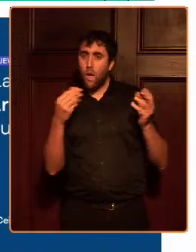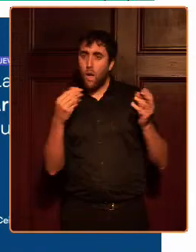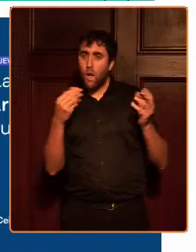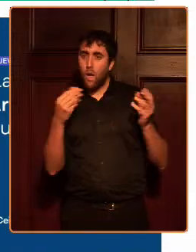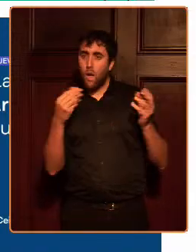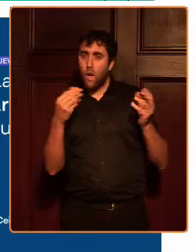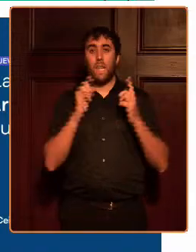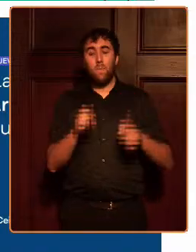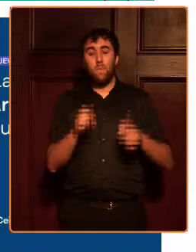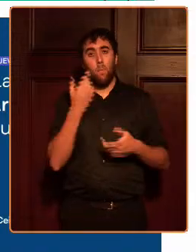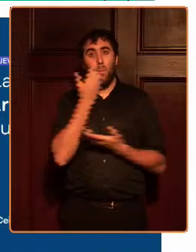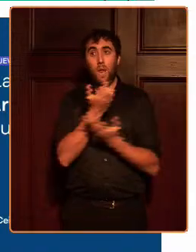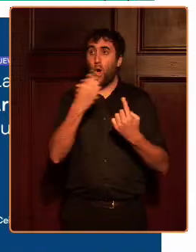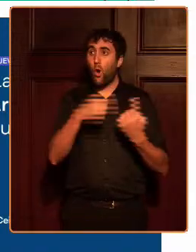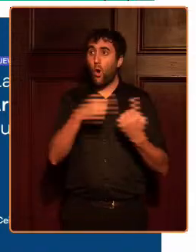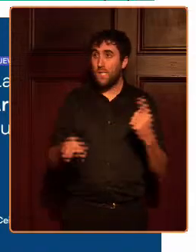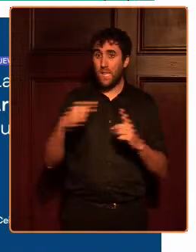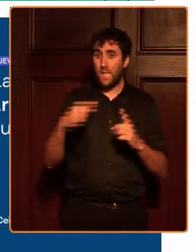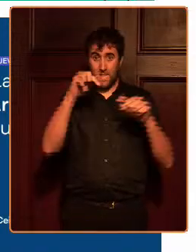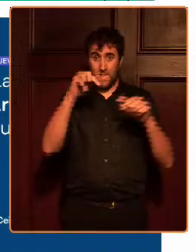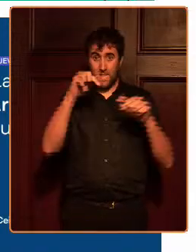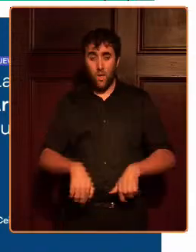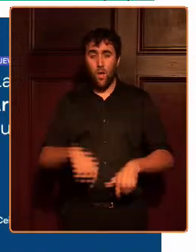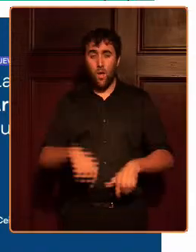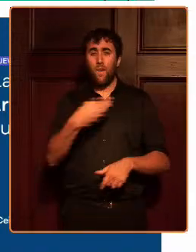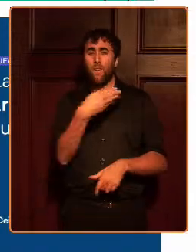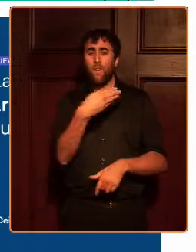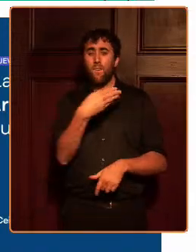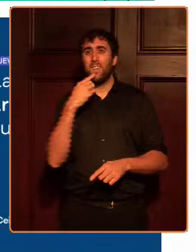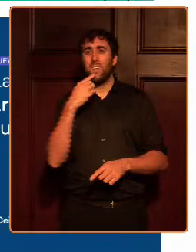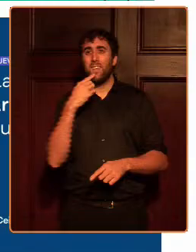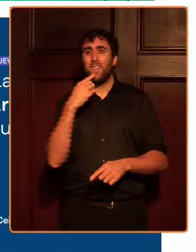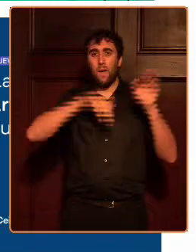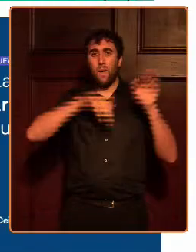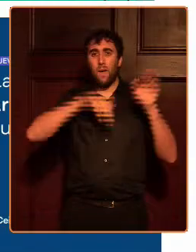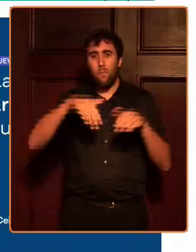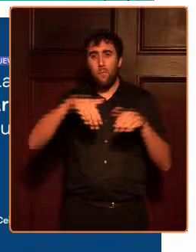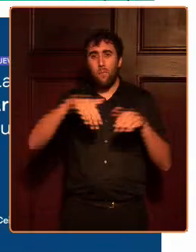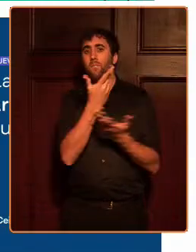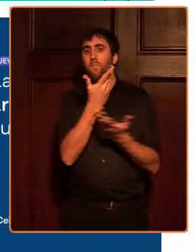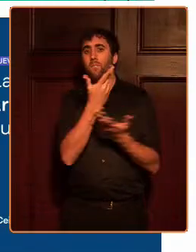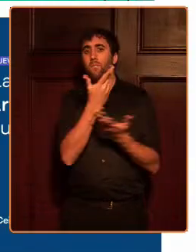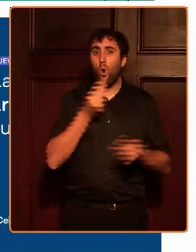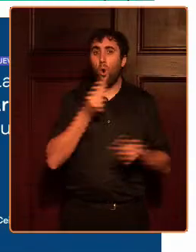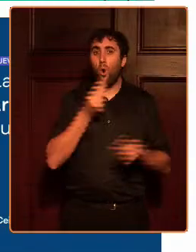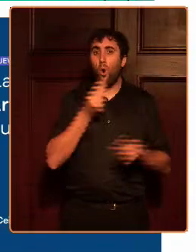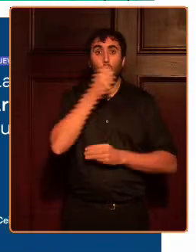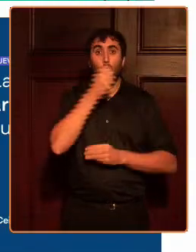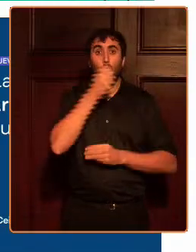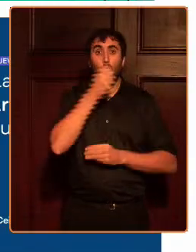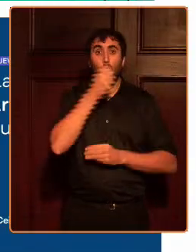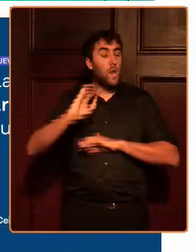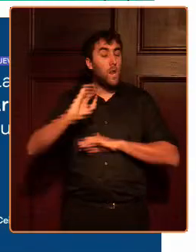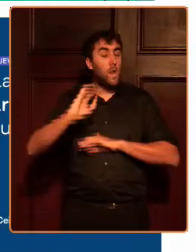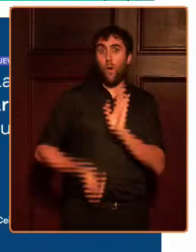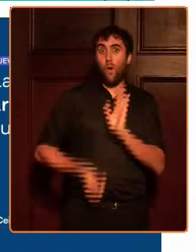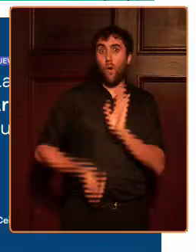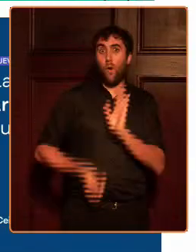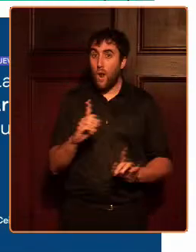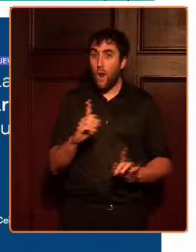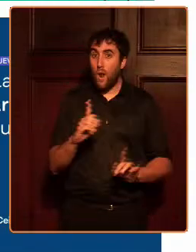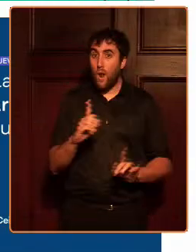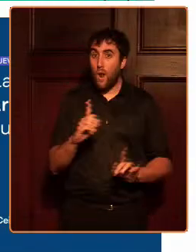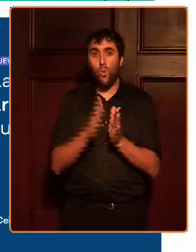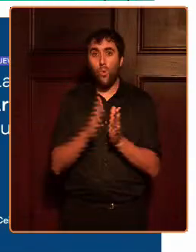lo que existe, junto con el BID, lanzamos este año una convocatoria para identificar soluciones innovadoras que integran inteligencia